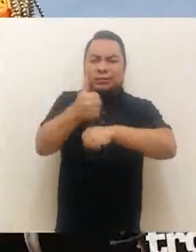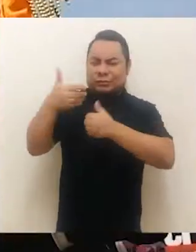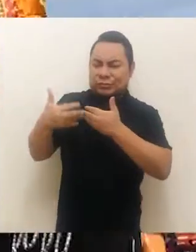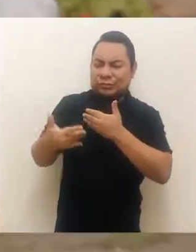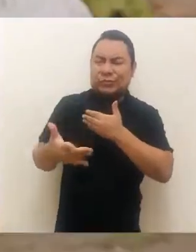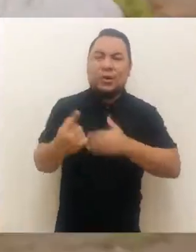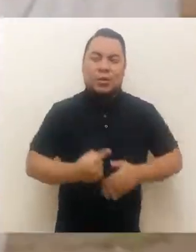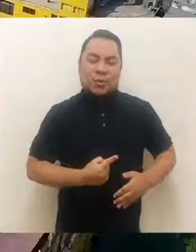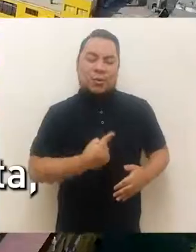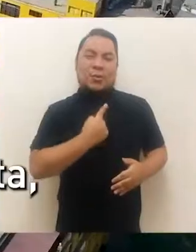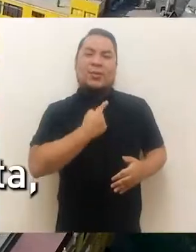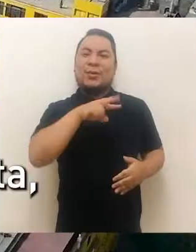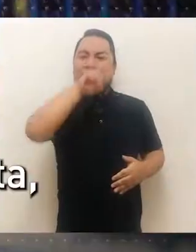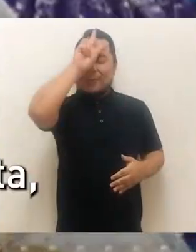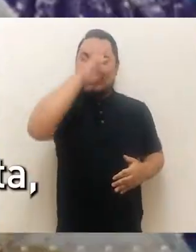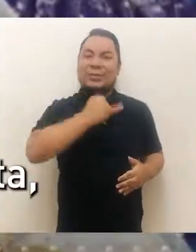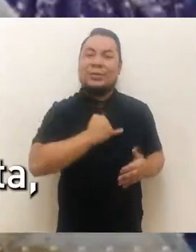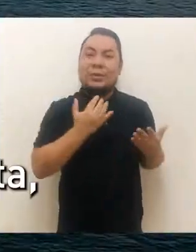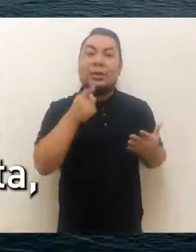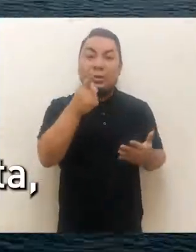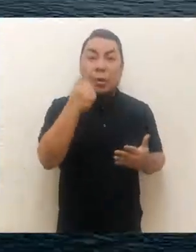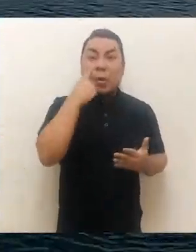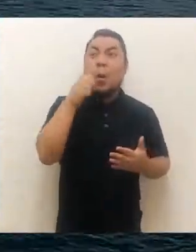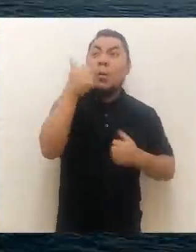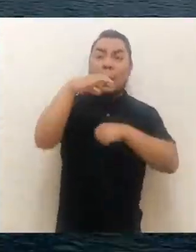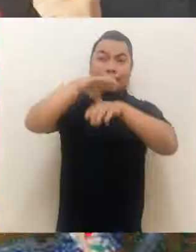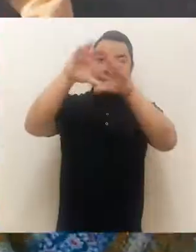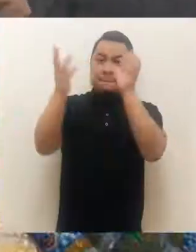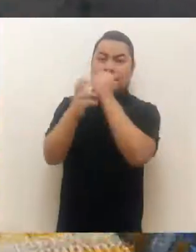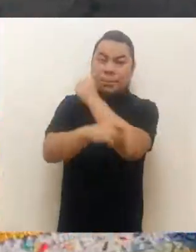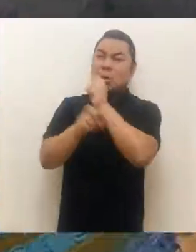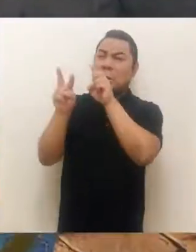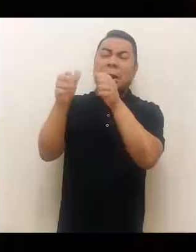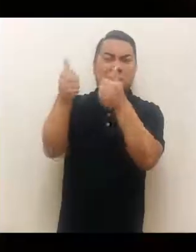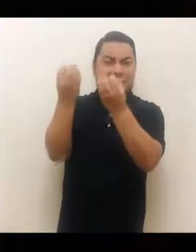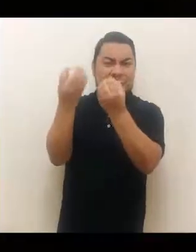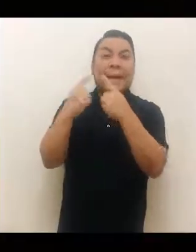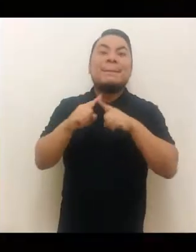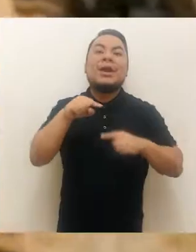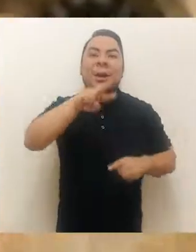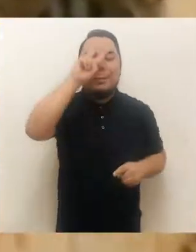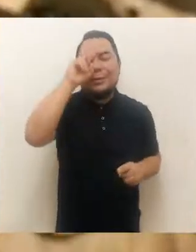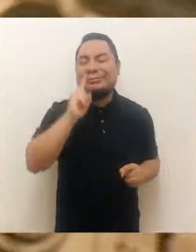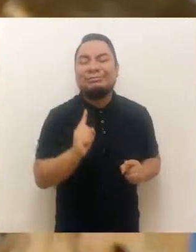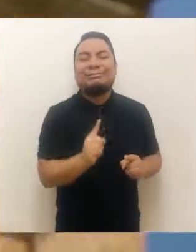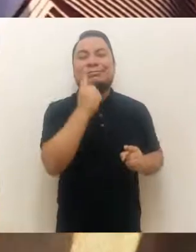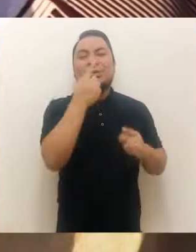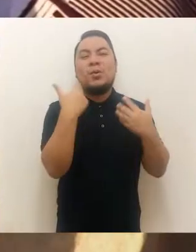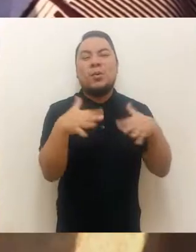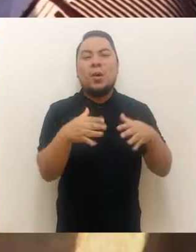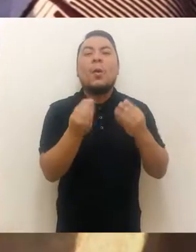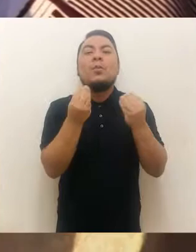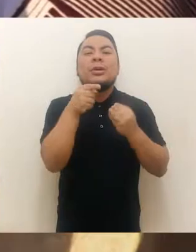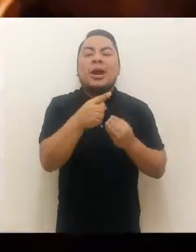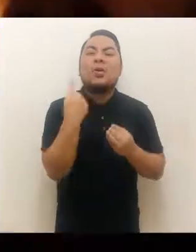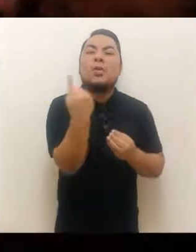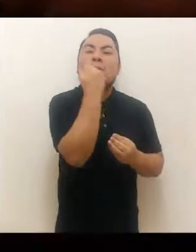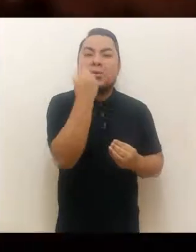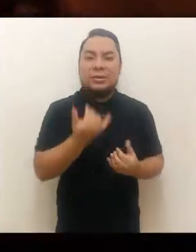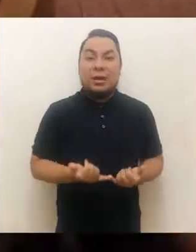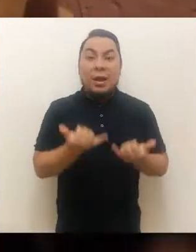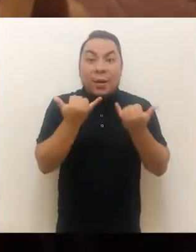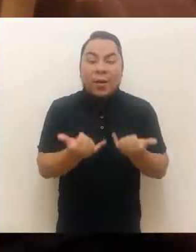enorgullece y nos define. Puedes conocer otros países, pero ninguno como el Perú, porque somos únicos. Y